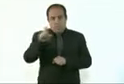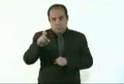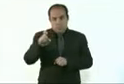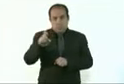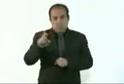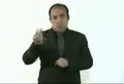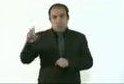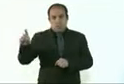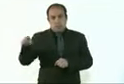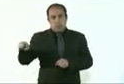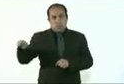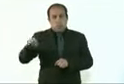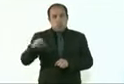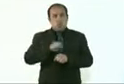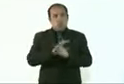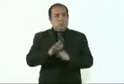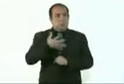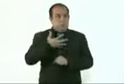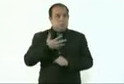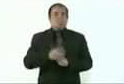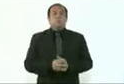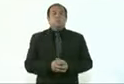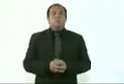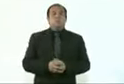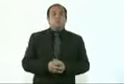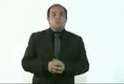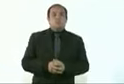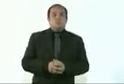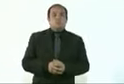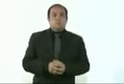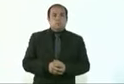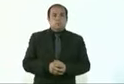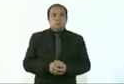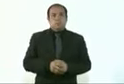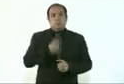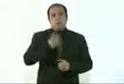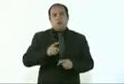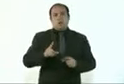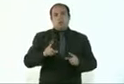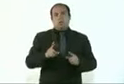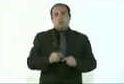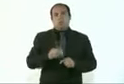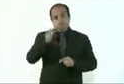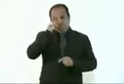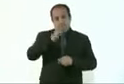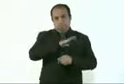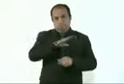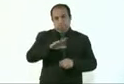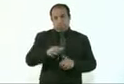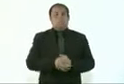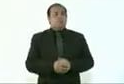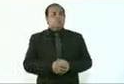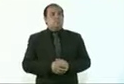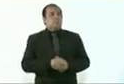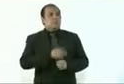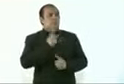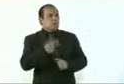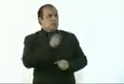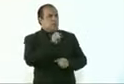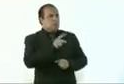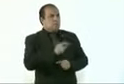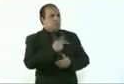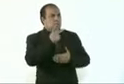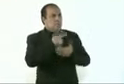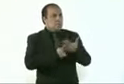30 van a ser COVID. Ok, gracias. Esa es la estimación global. Y preguntarle también sobre